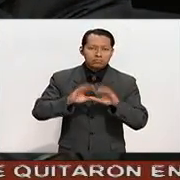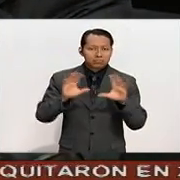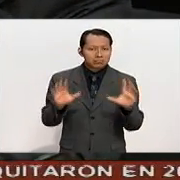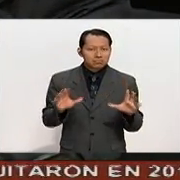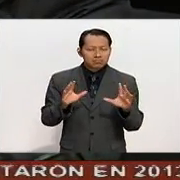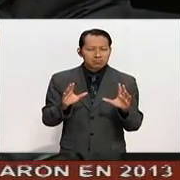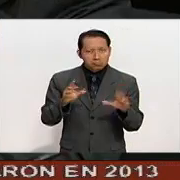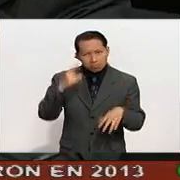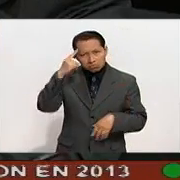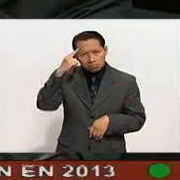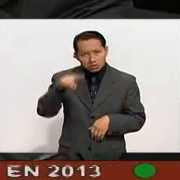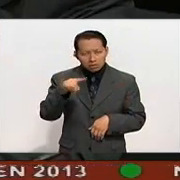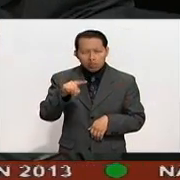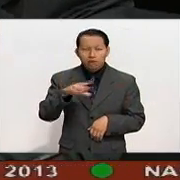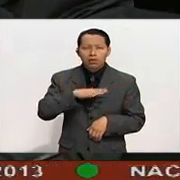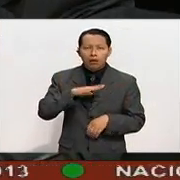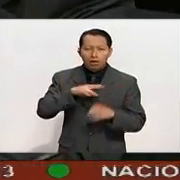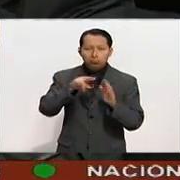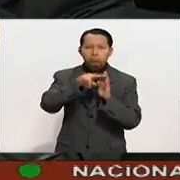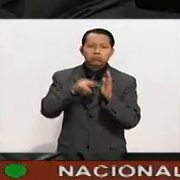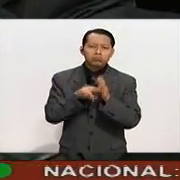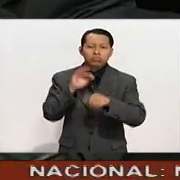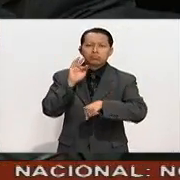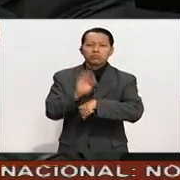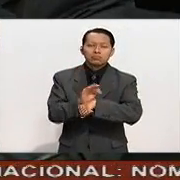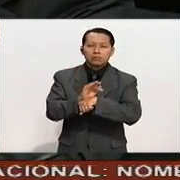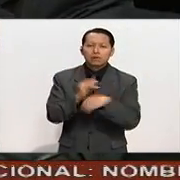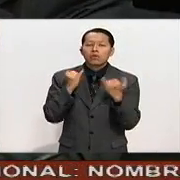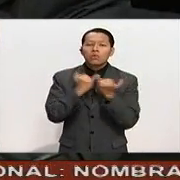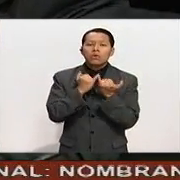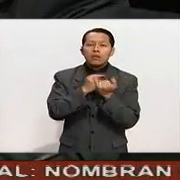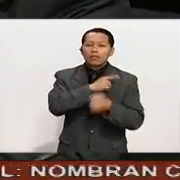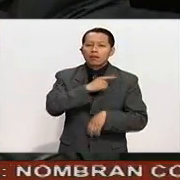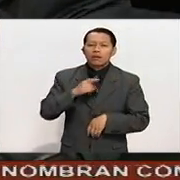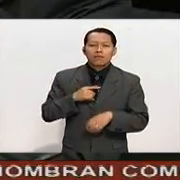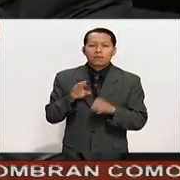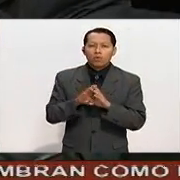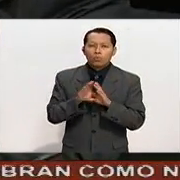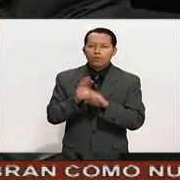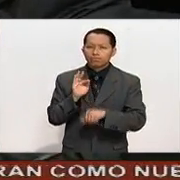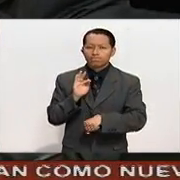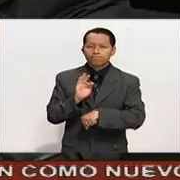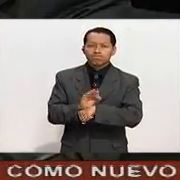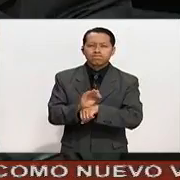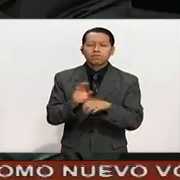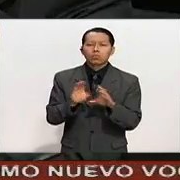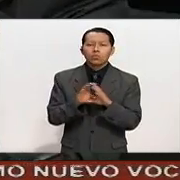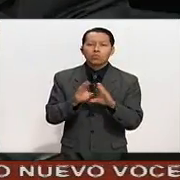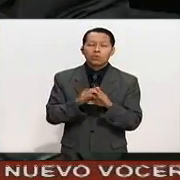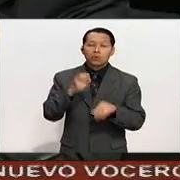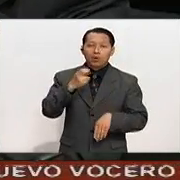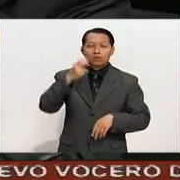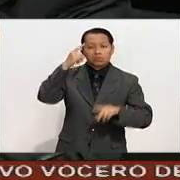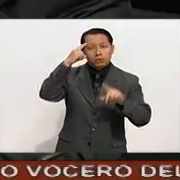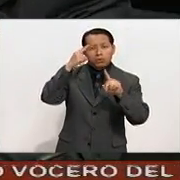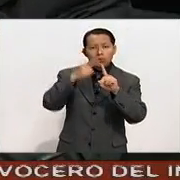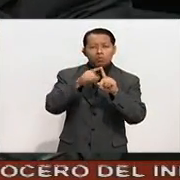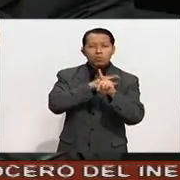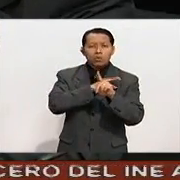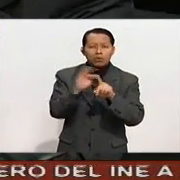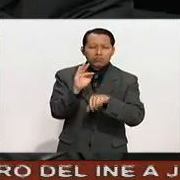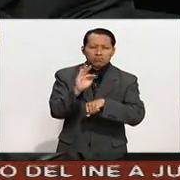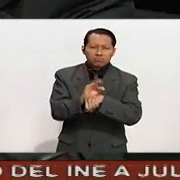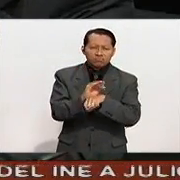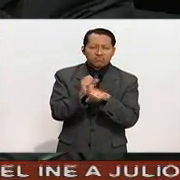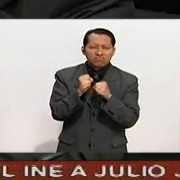la aplicación de la norma y por supuesto que debe fortalecer, al menos así se aspira,